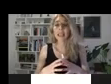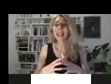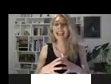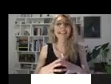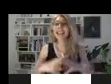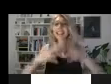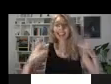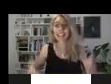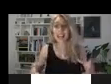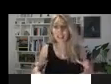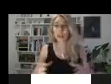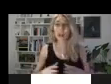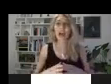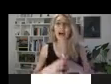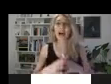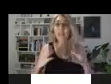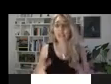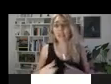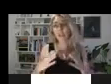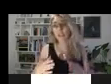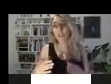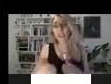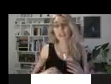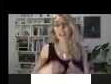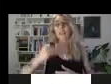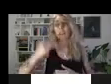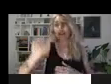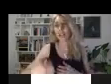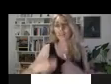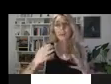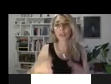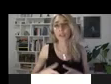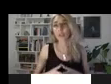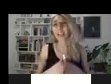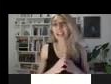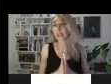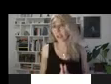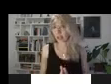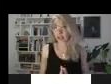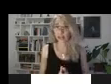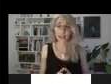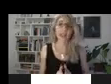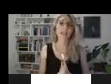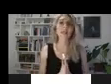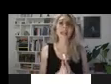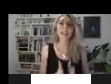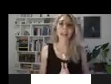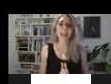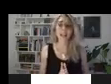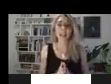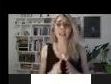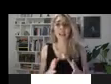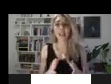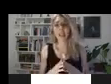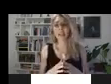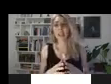que es necesario abrir las fronteras y pensar procesos transnacionales de manera